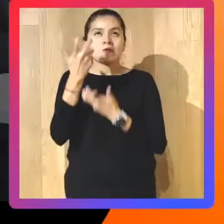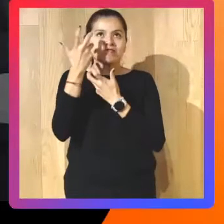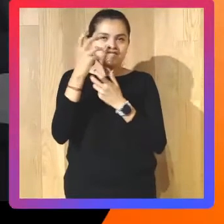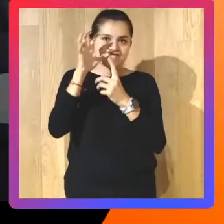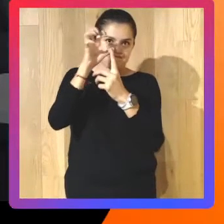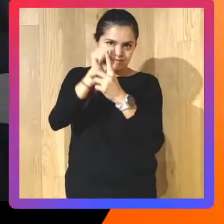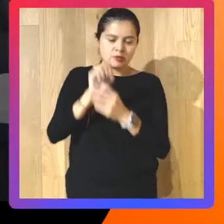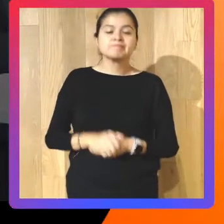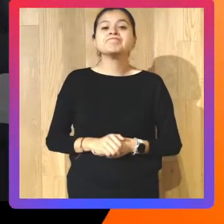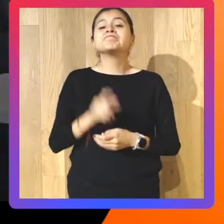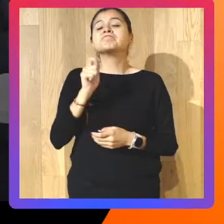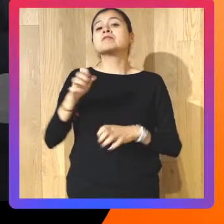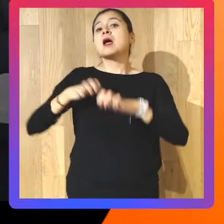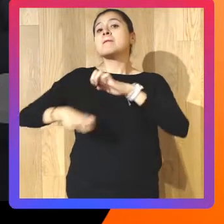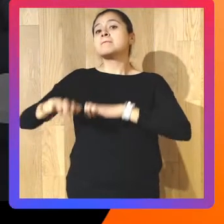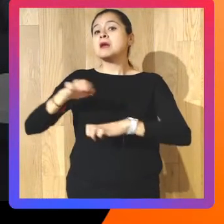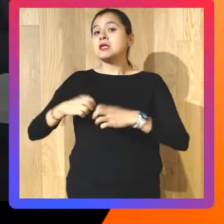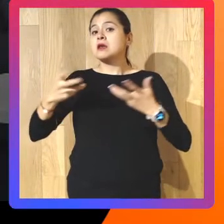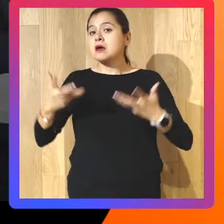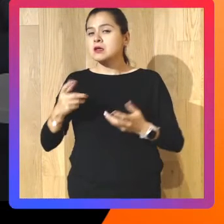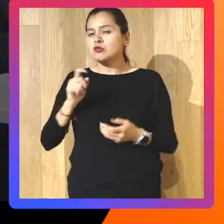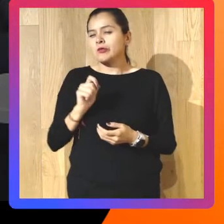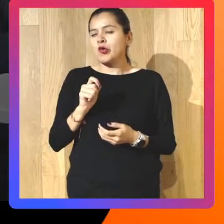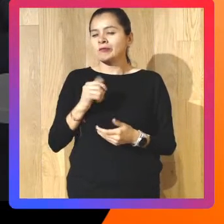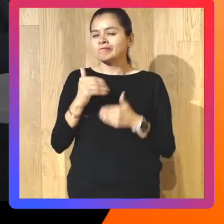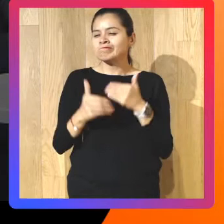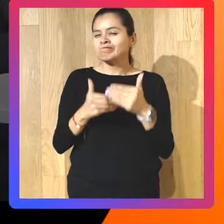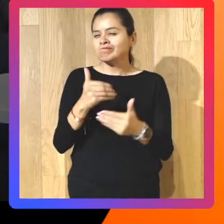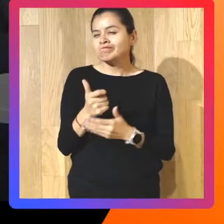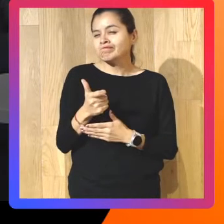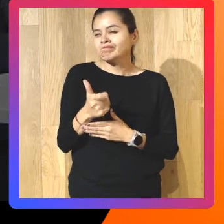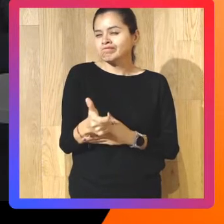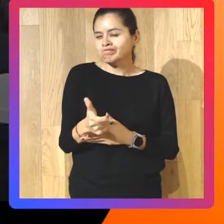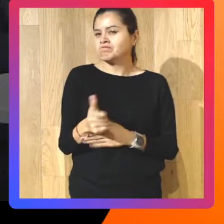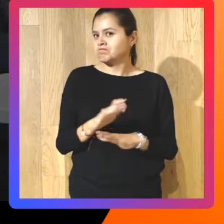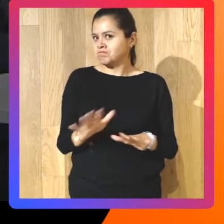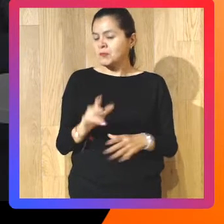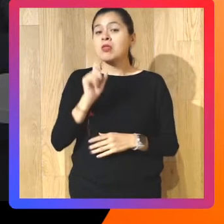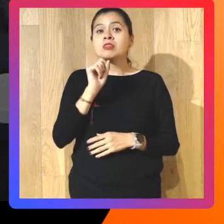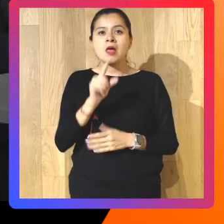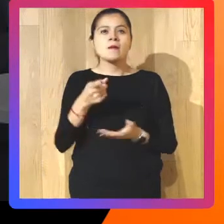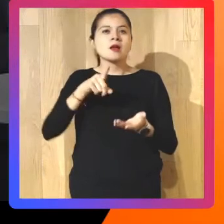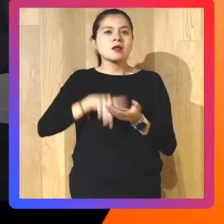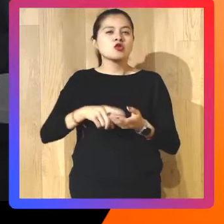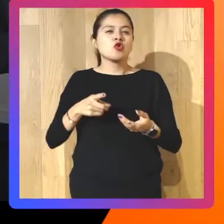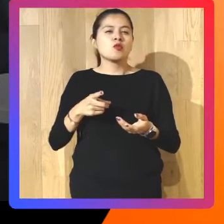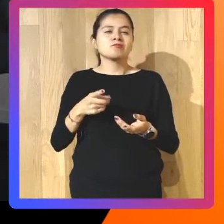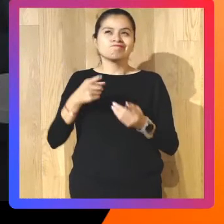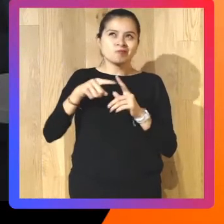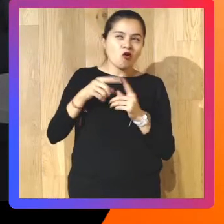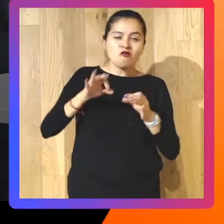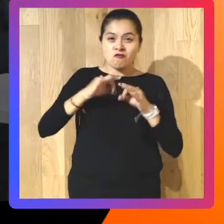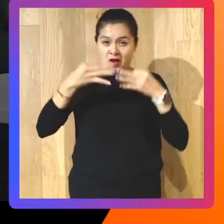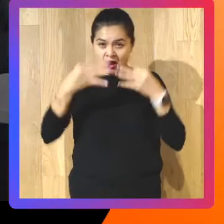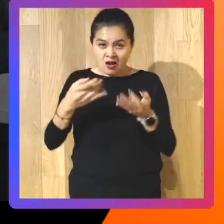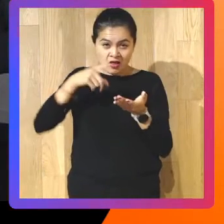reconocer que las acciones empresariales no solo tienen consecuencias financieras, sino que también influyen en la calidad de vida y el bienestar